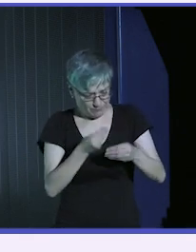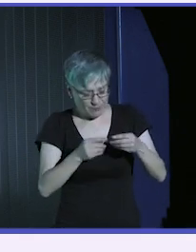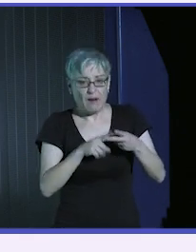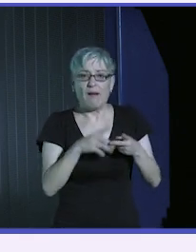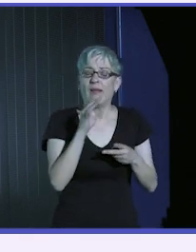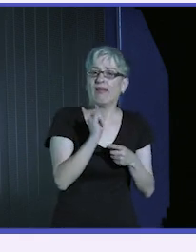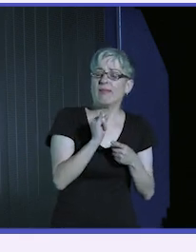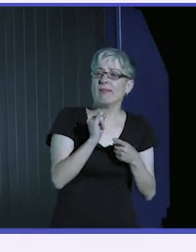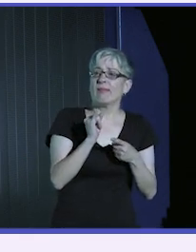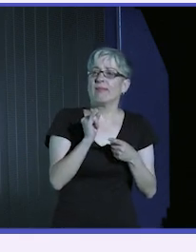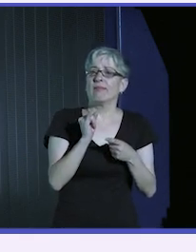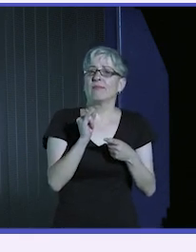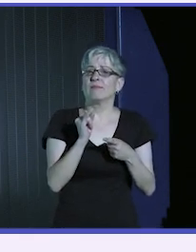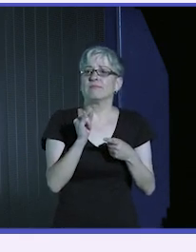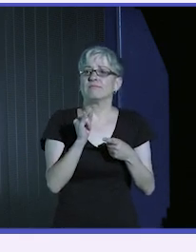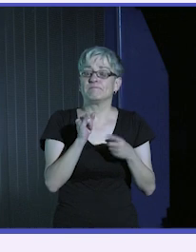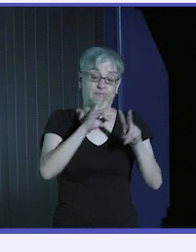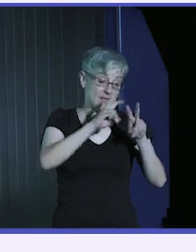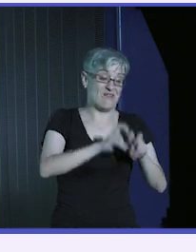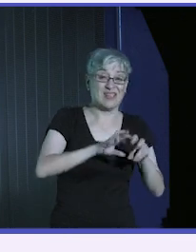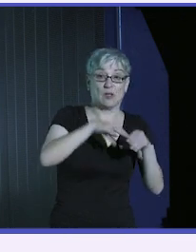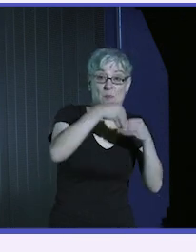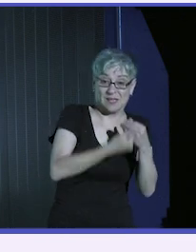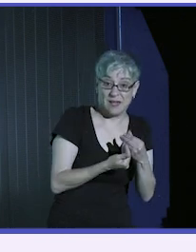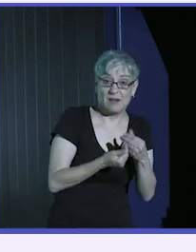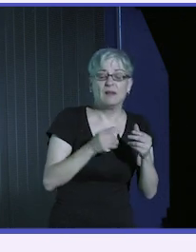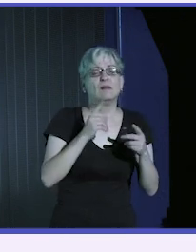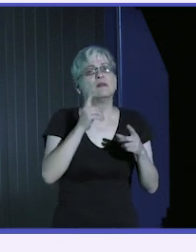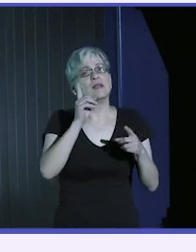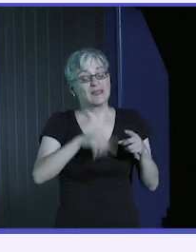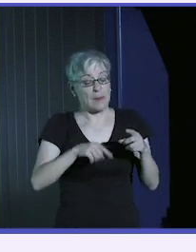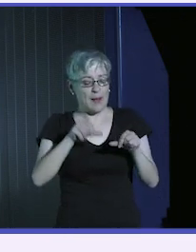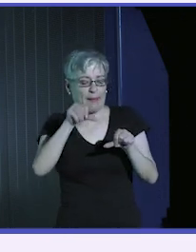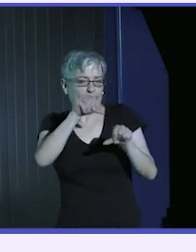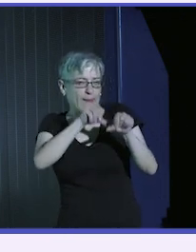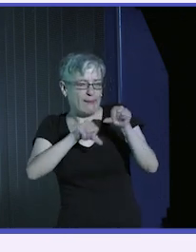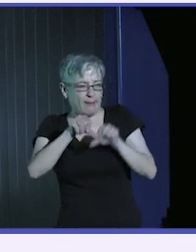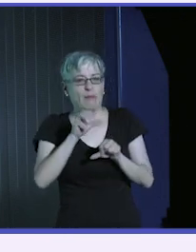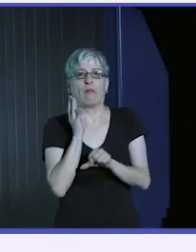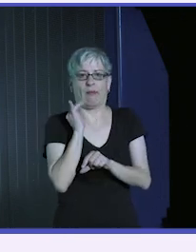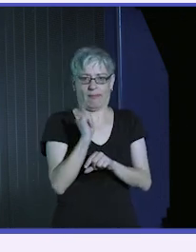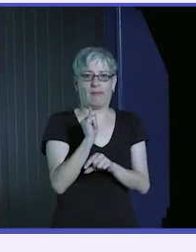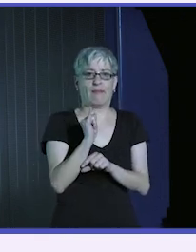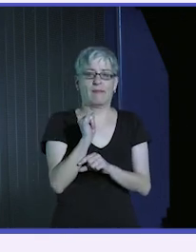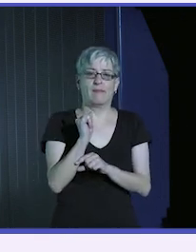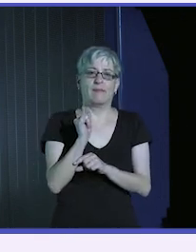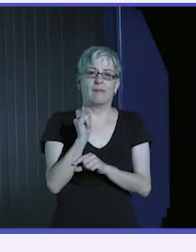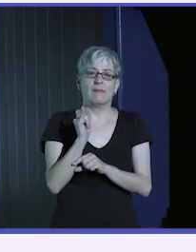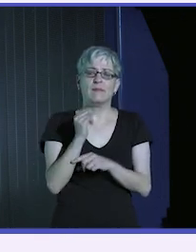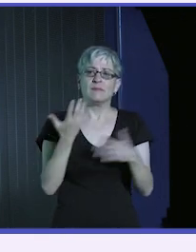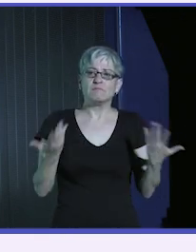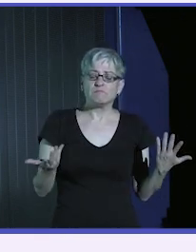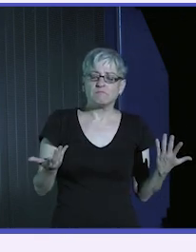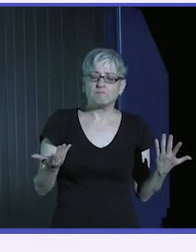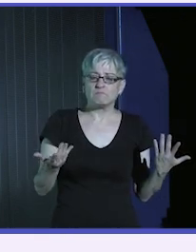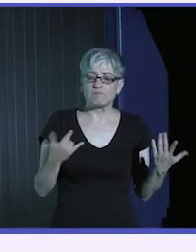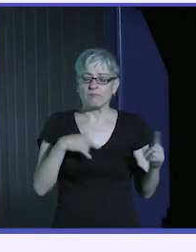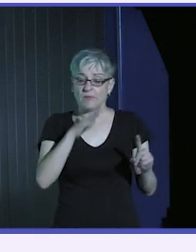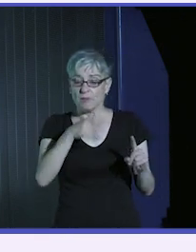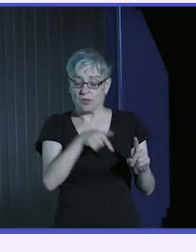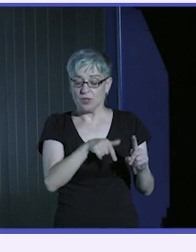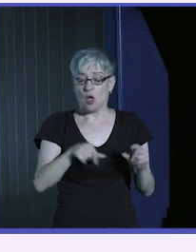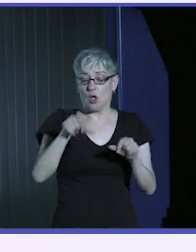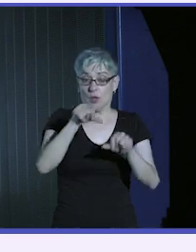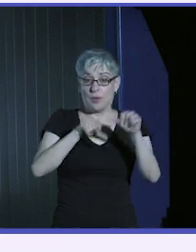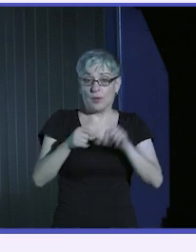tanto investigación de materiales como química detrás. Y eso nos da una idea del enorme impacto que